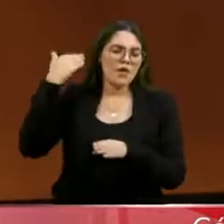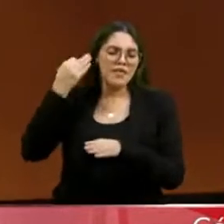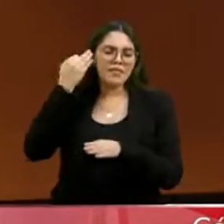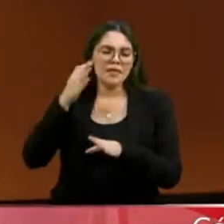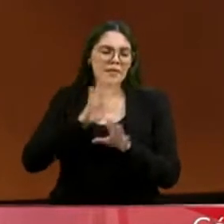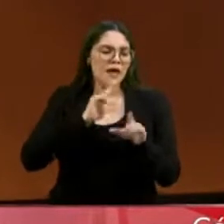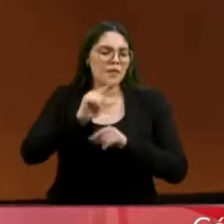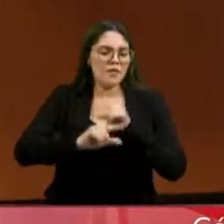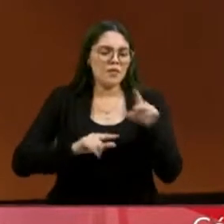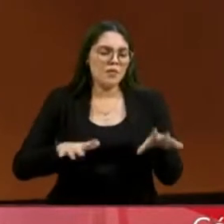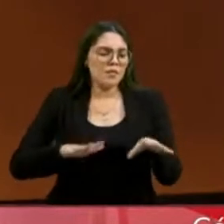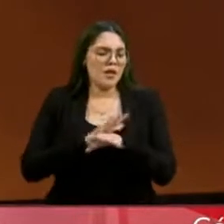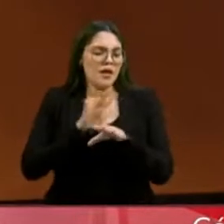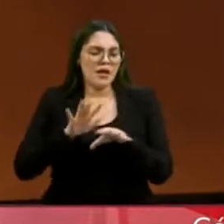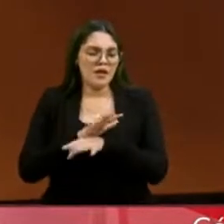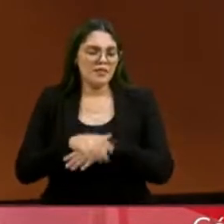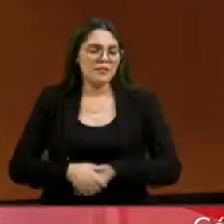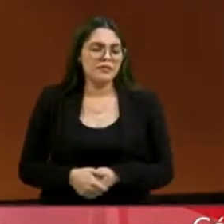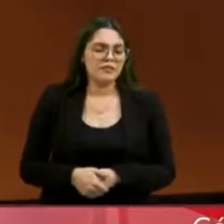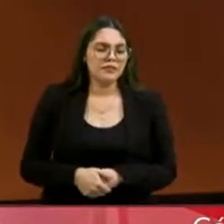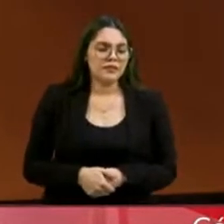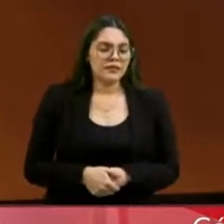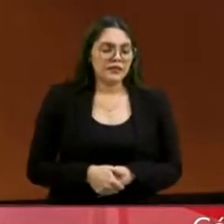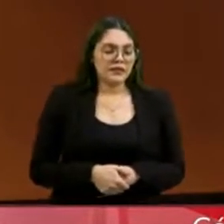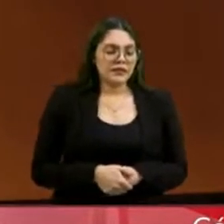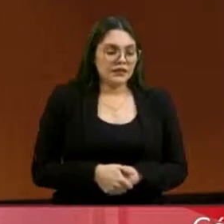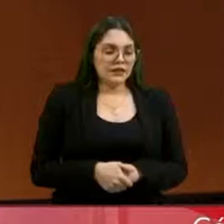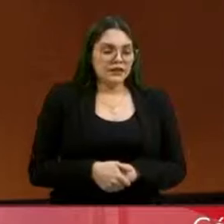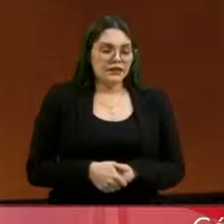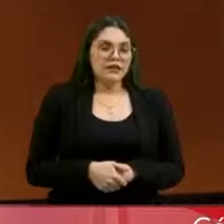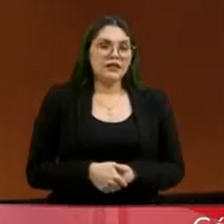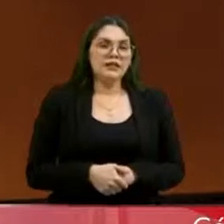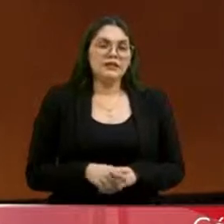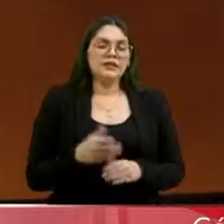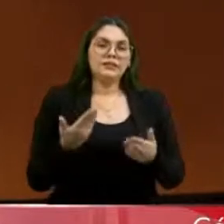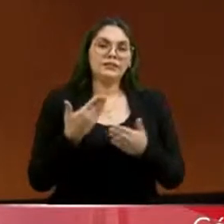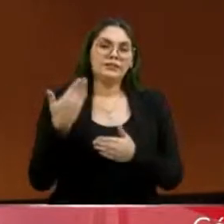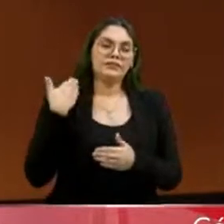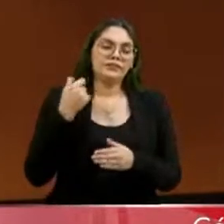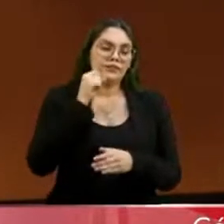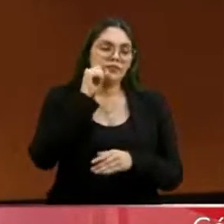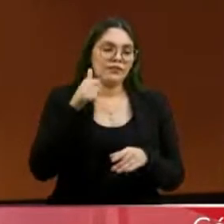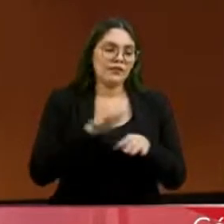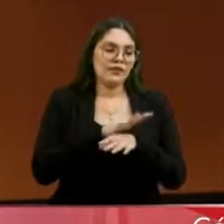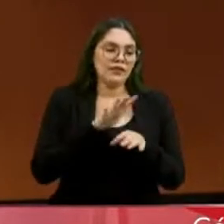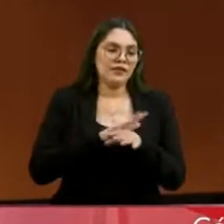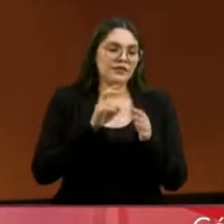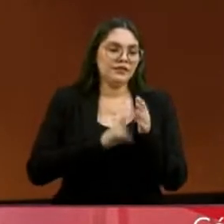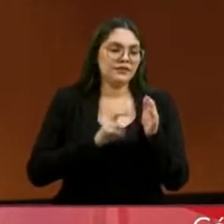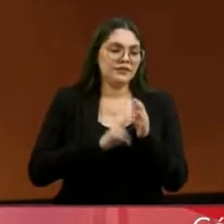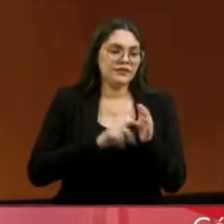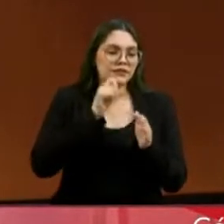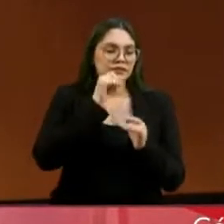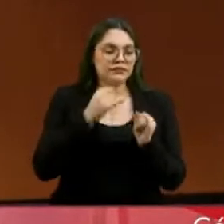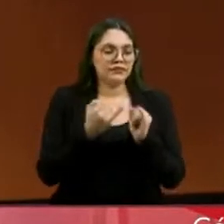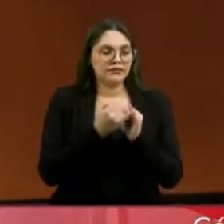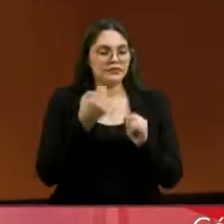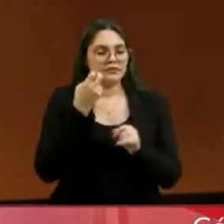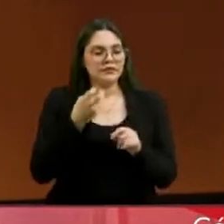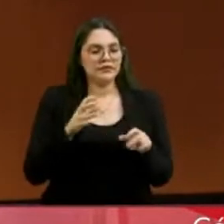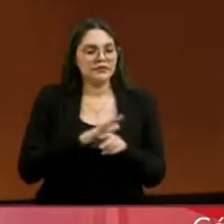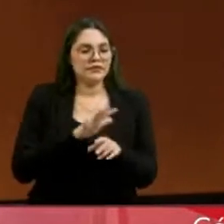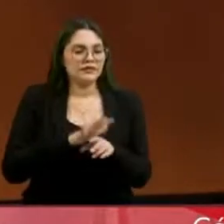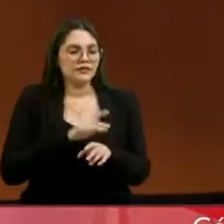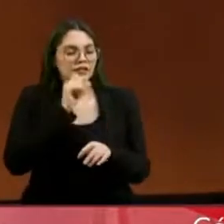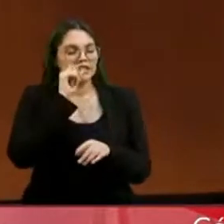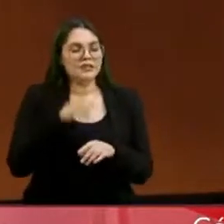tiempos. Acabo de firmar la declaratoria de reforma constitucional del Poder Judicial para